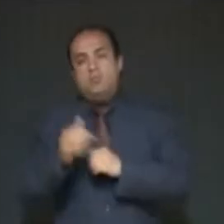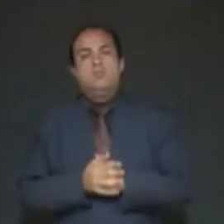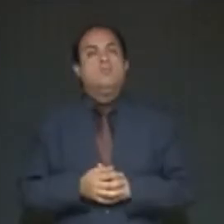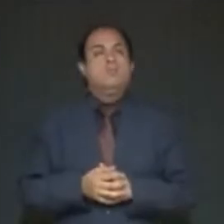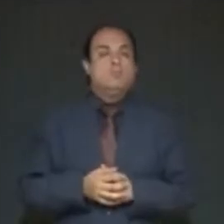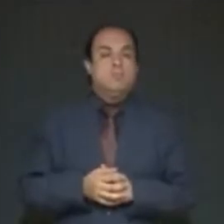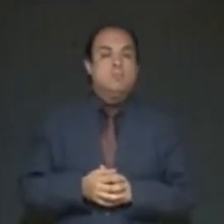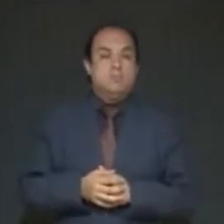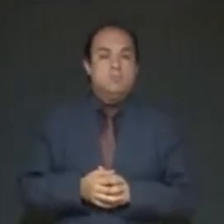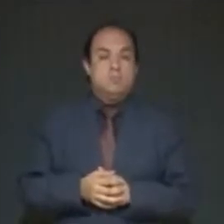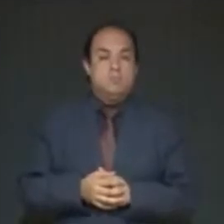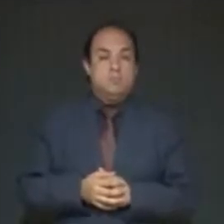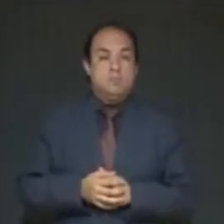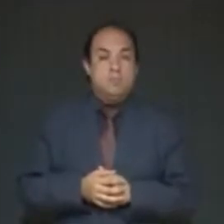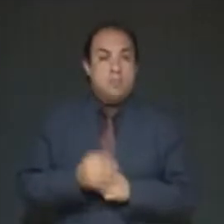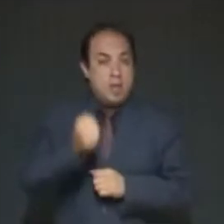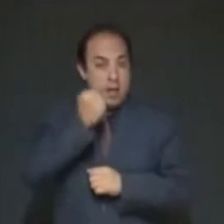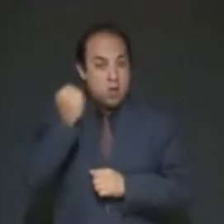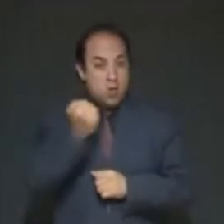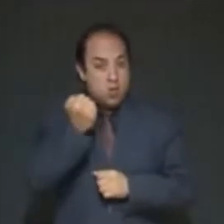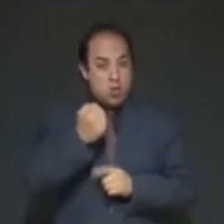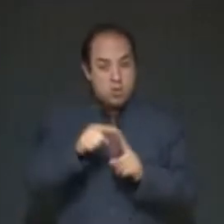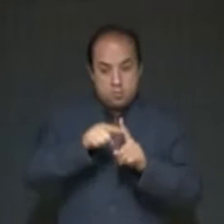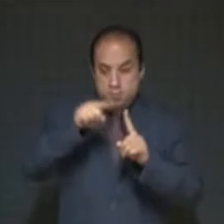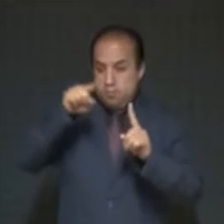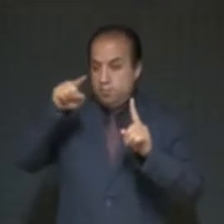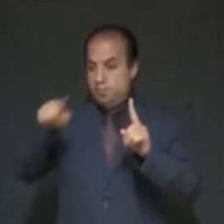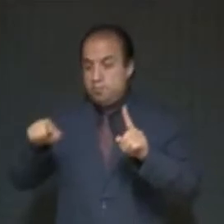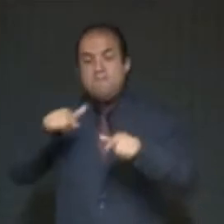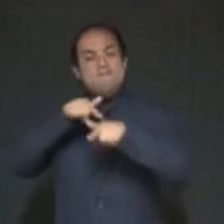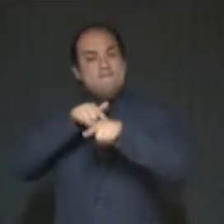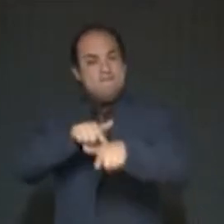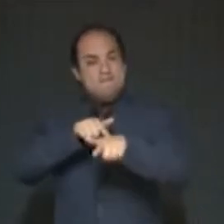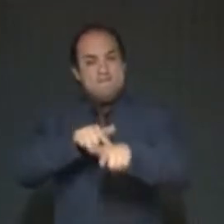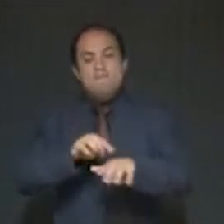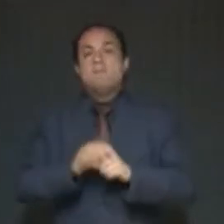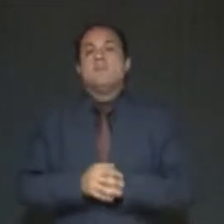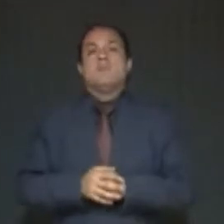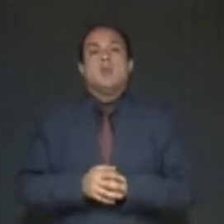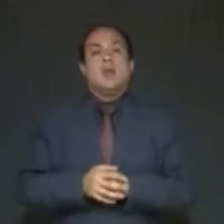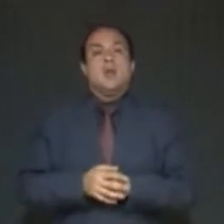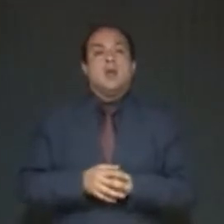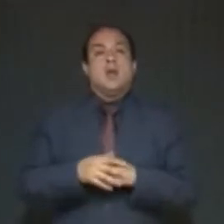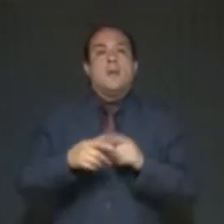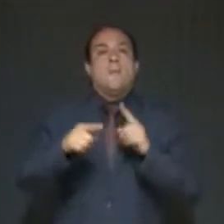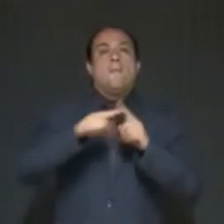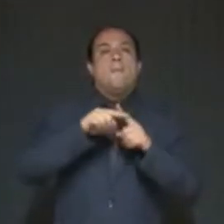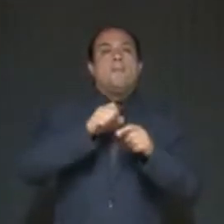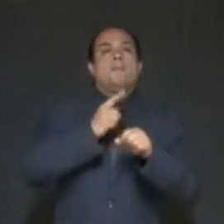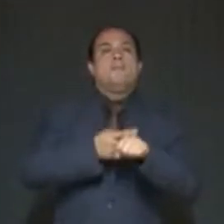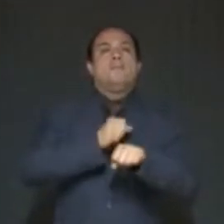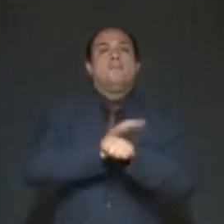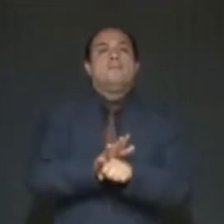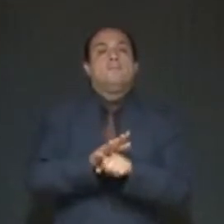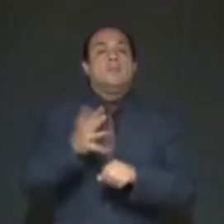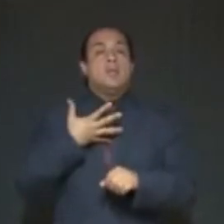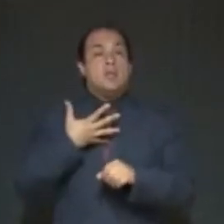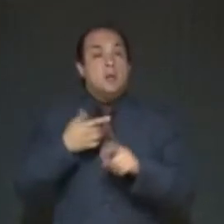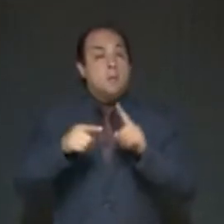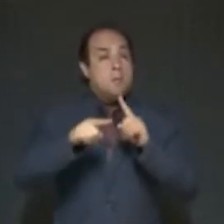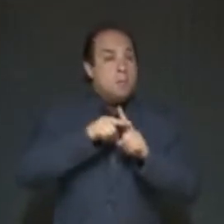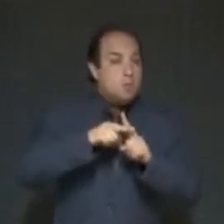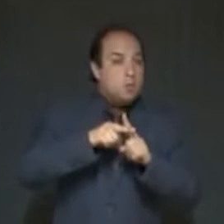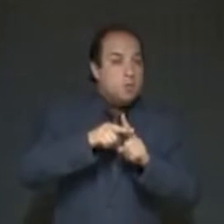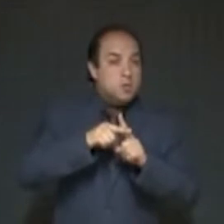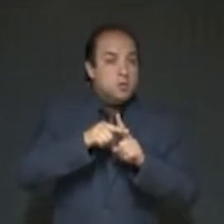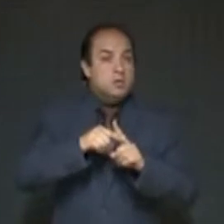Y afortunadamente, las tendencias a la baja siguen también en casos positivos, es decir, derivado de que los casos positivos van algunos